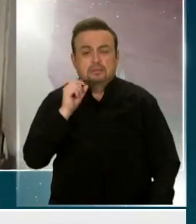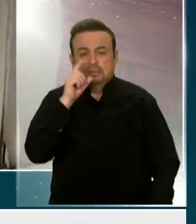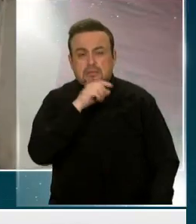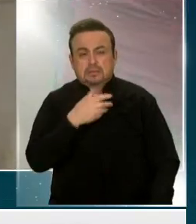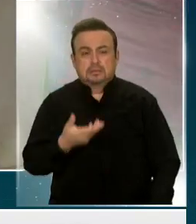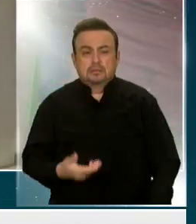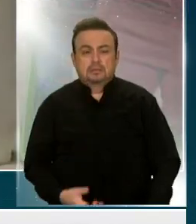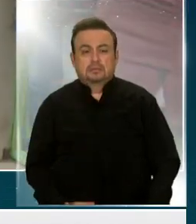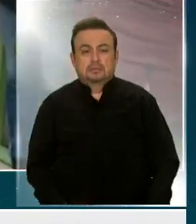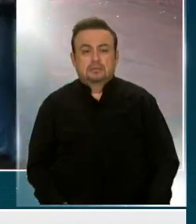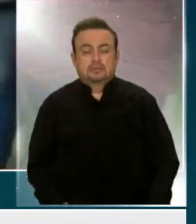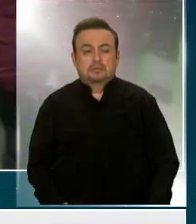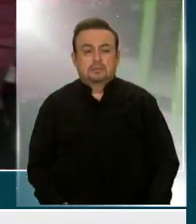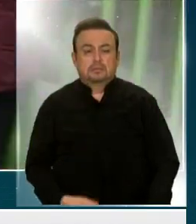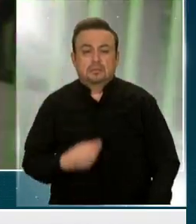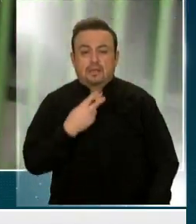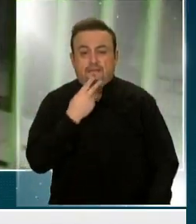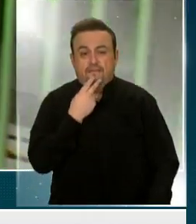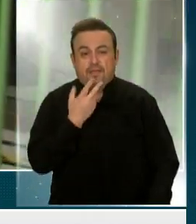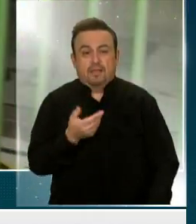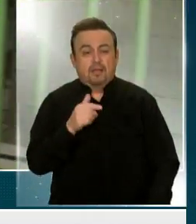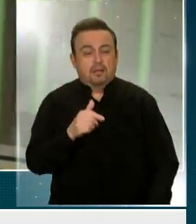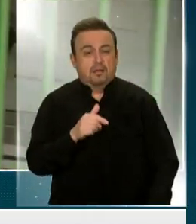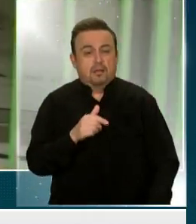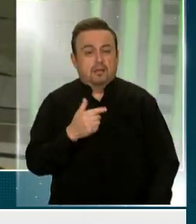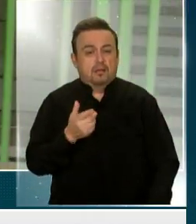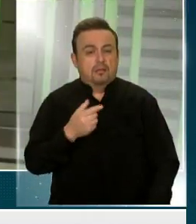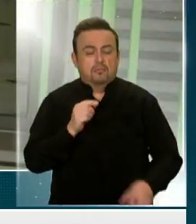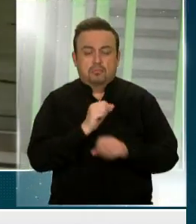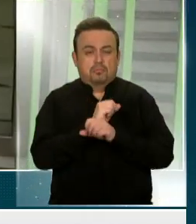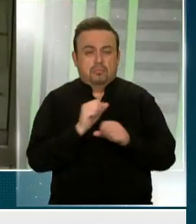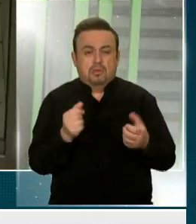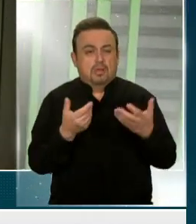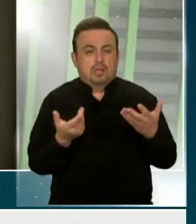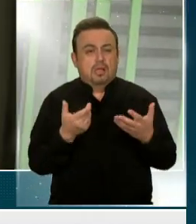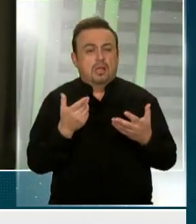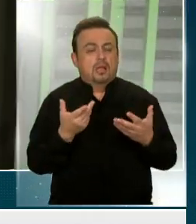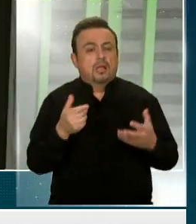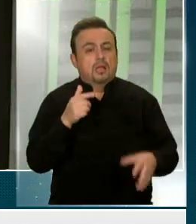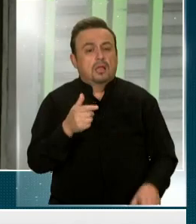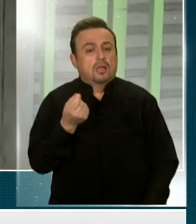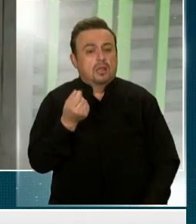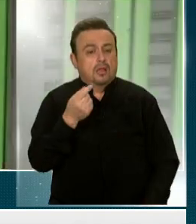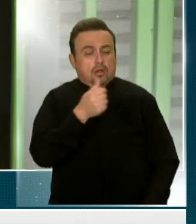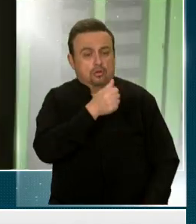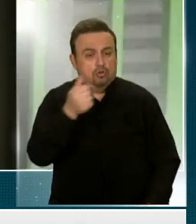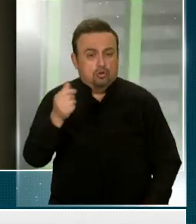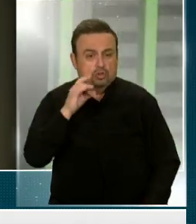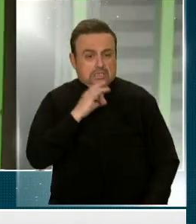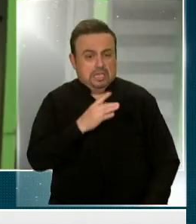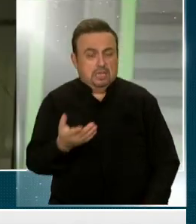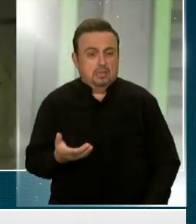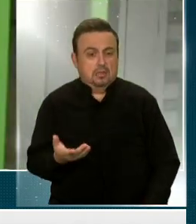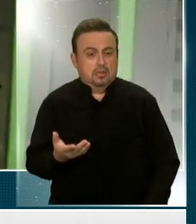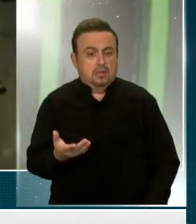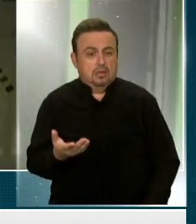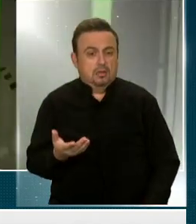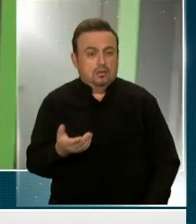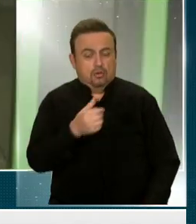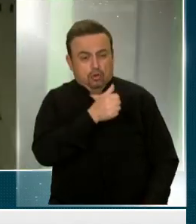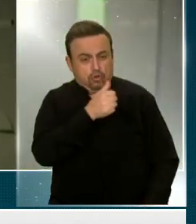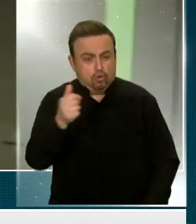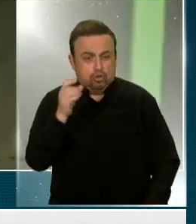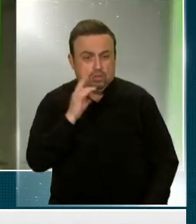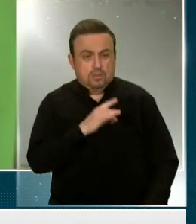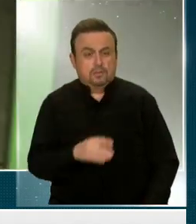complicada la vida. Yo lo encuentro fuera de lugar, porque pasa ahí, es el dinero de todos los chilenos, ¿ya? De todos